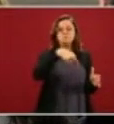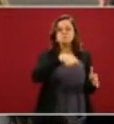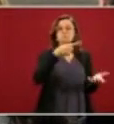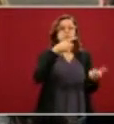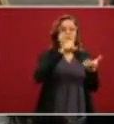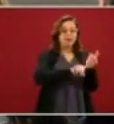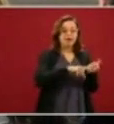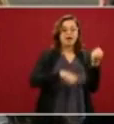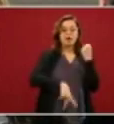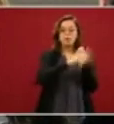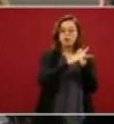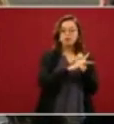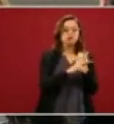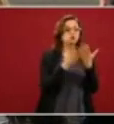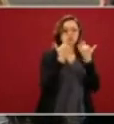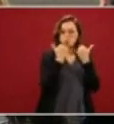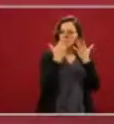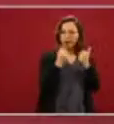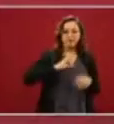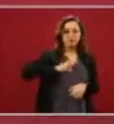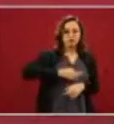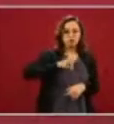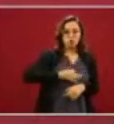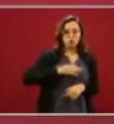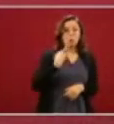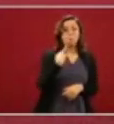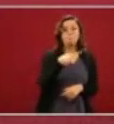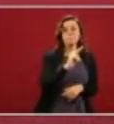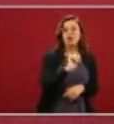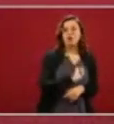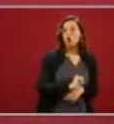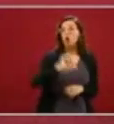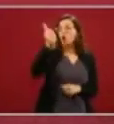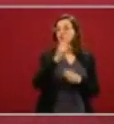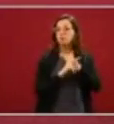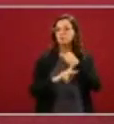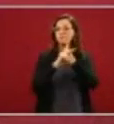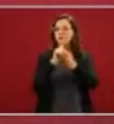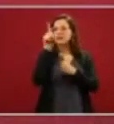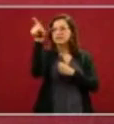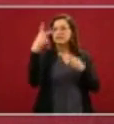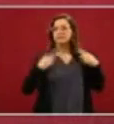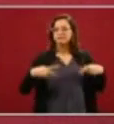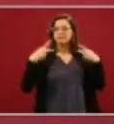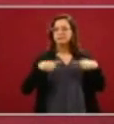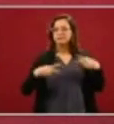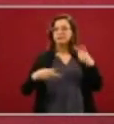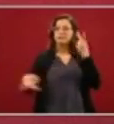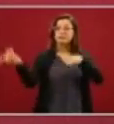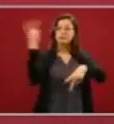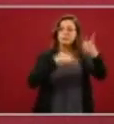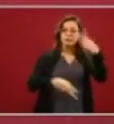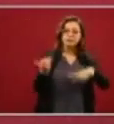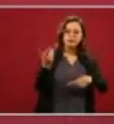virus en un país dado, y esto ha ocurrido en todos y cada uno de los 174 países que